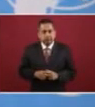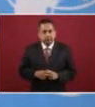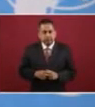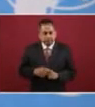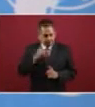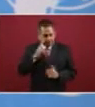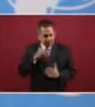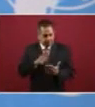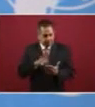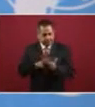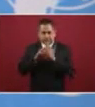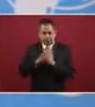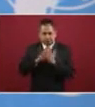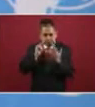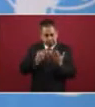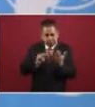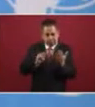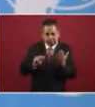enseña